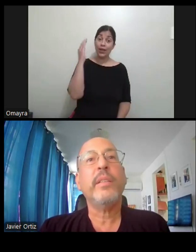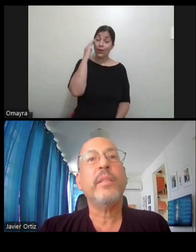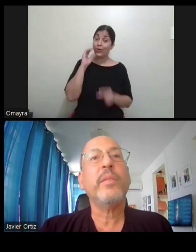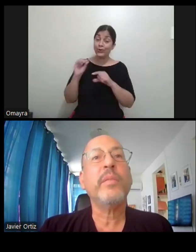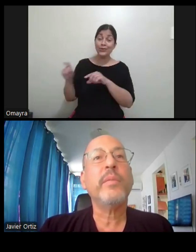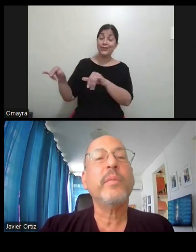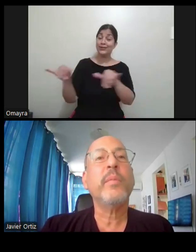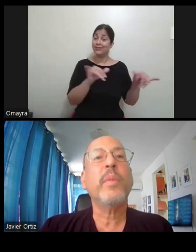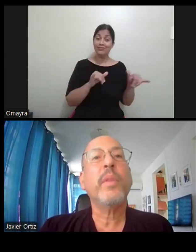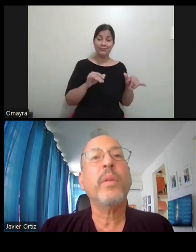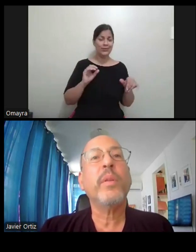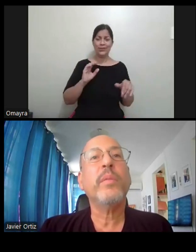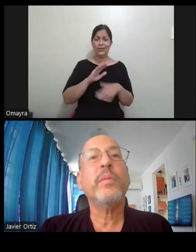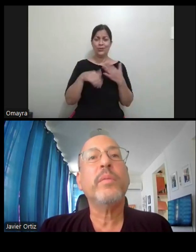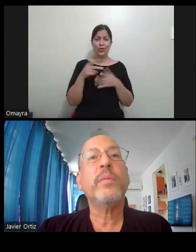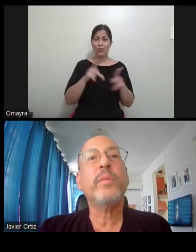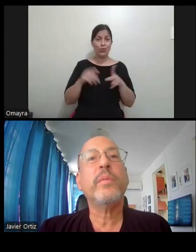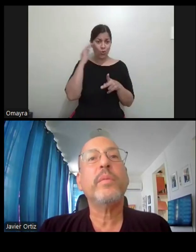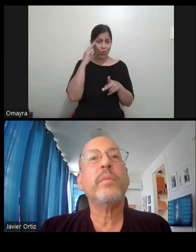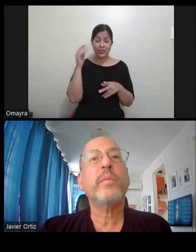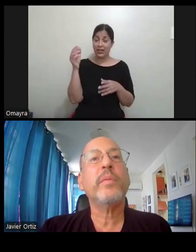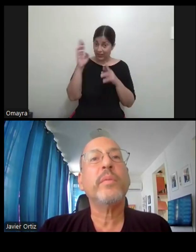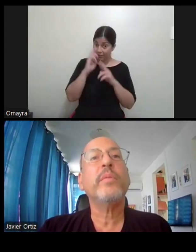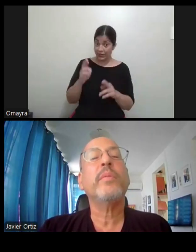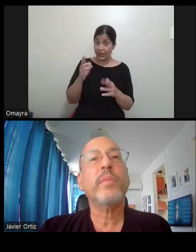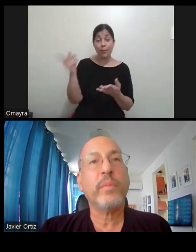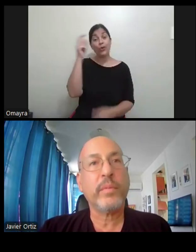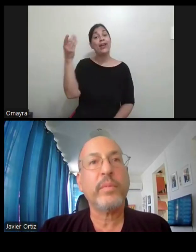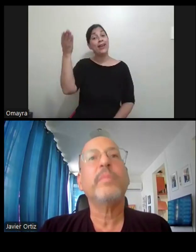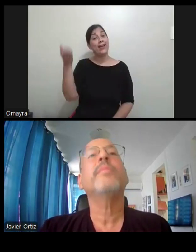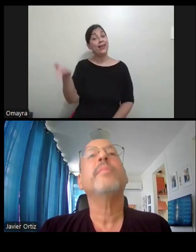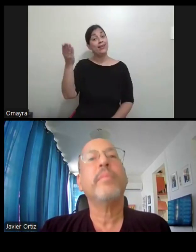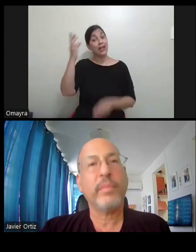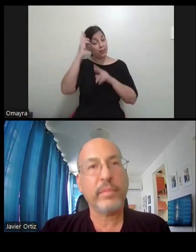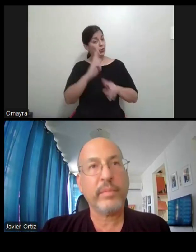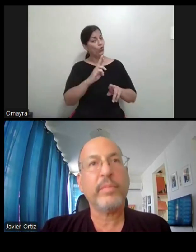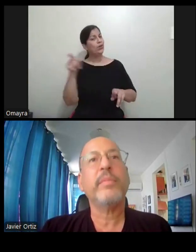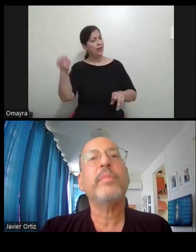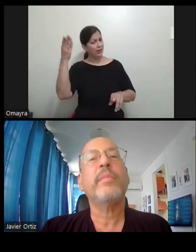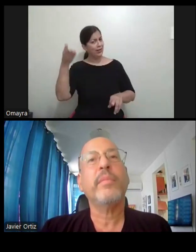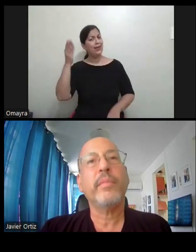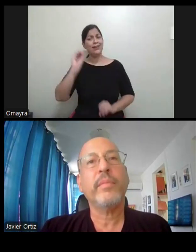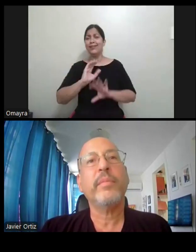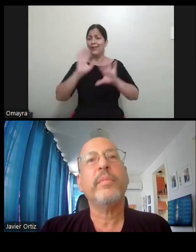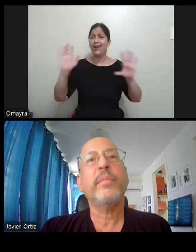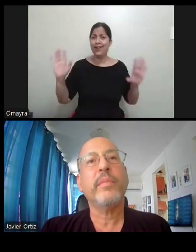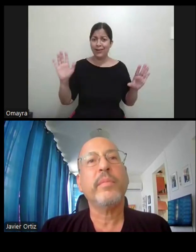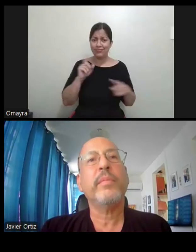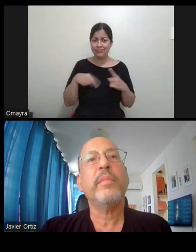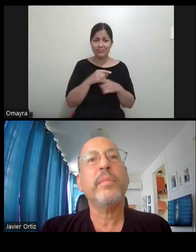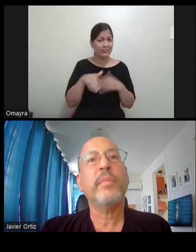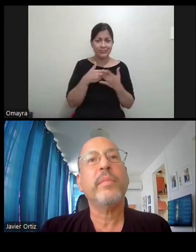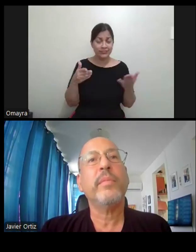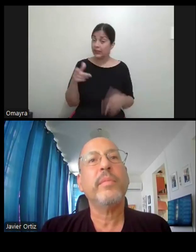lo conocía, y todo el mundo, como tú bien dices, lo respetaba porque él respetaba. O sea, él estaba muy claro, ¿verdad? En todo. Y él